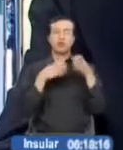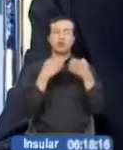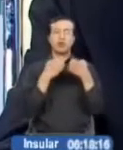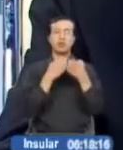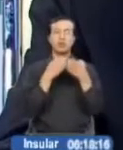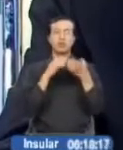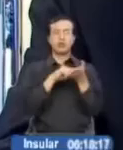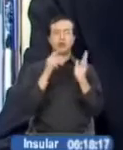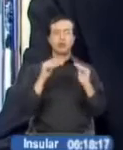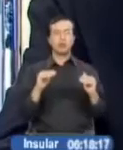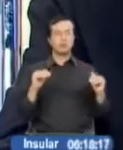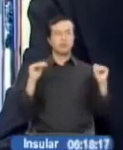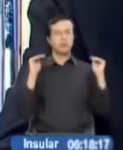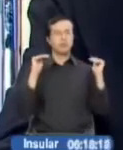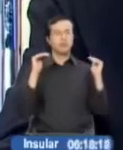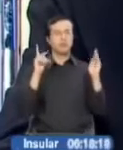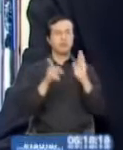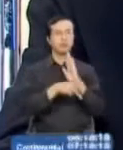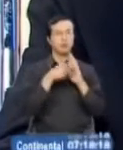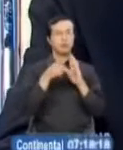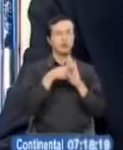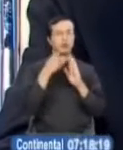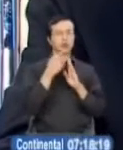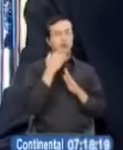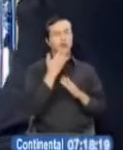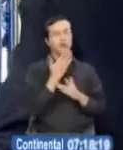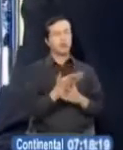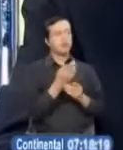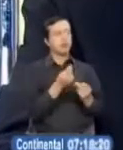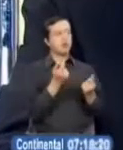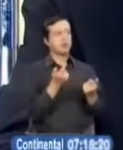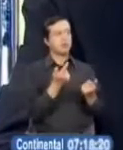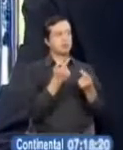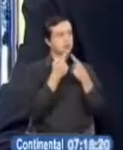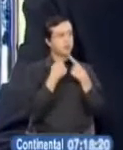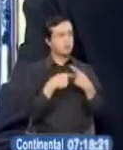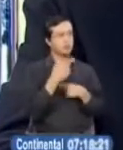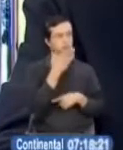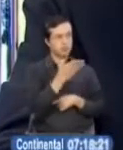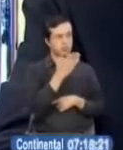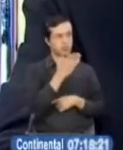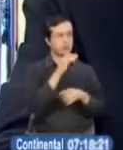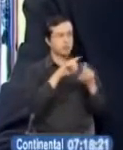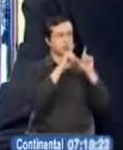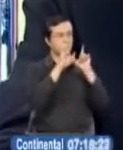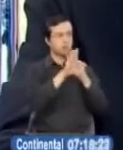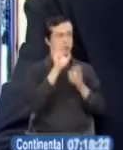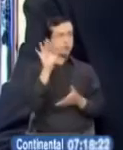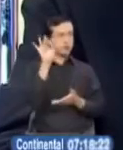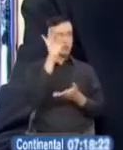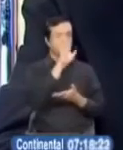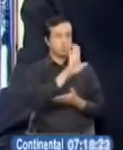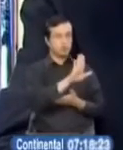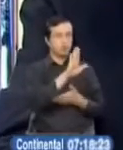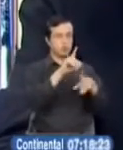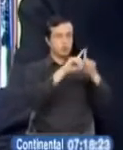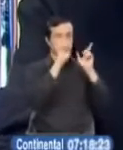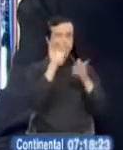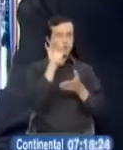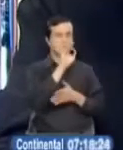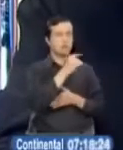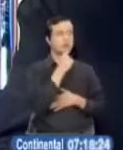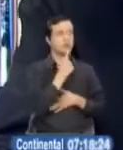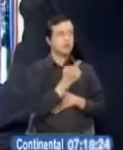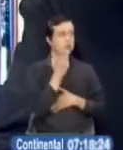alta tecnología para la refinación de petróleo. Igual se menciona que su empresa, que la empresa que usted representa,